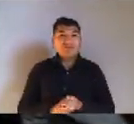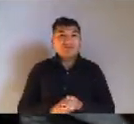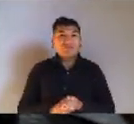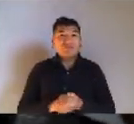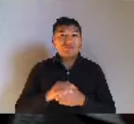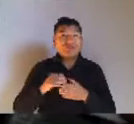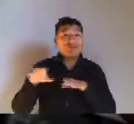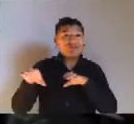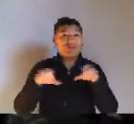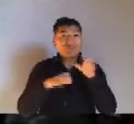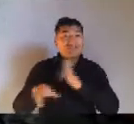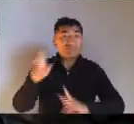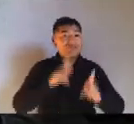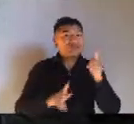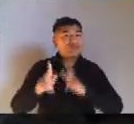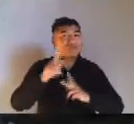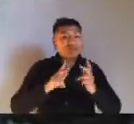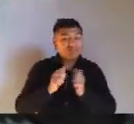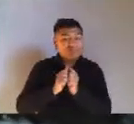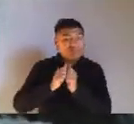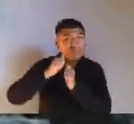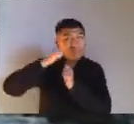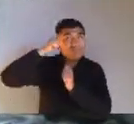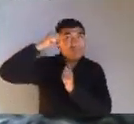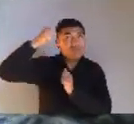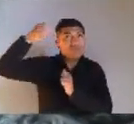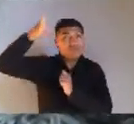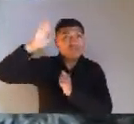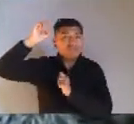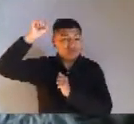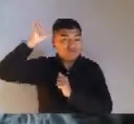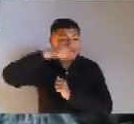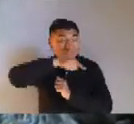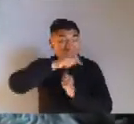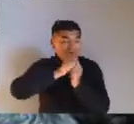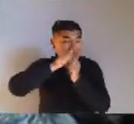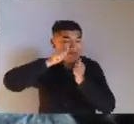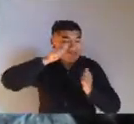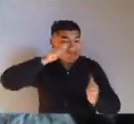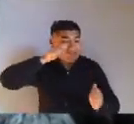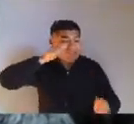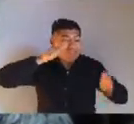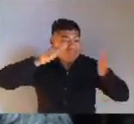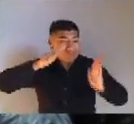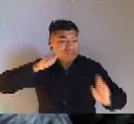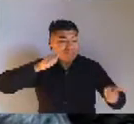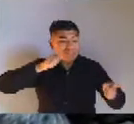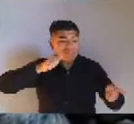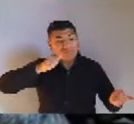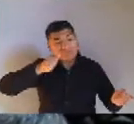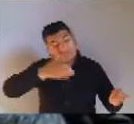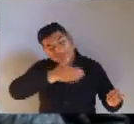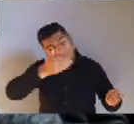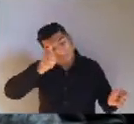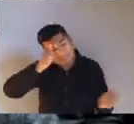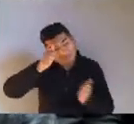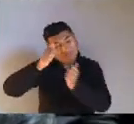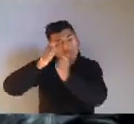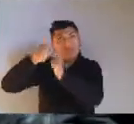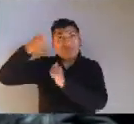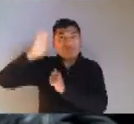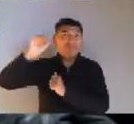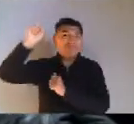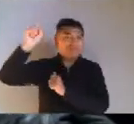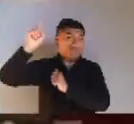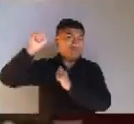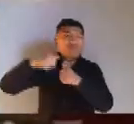Hacer que las personas que se han alejado de Dios, que han tomado distancia de Dios, vuelvan a Dios.